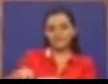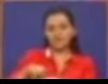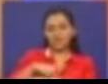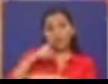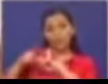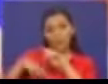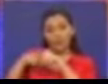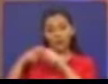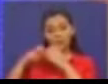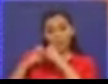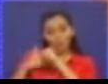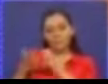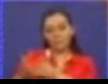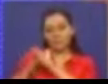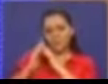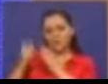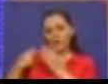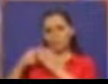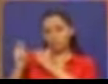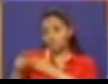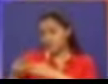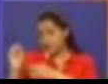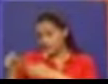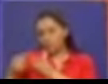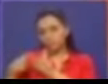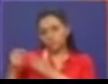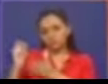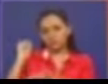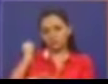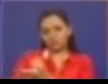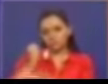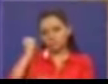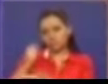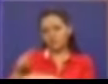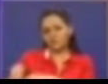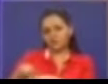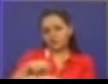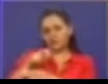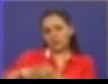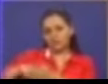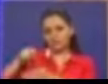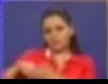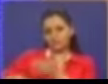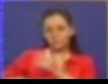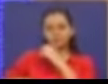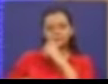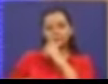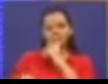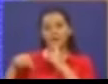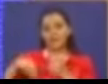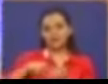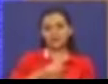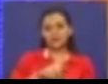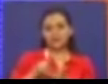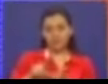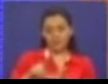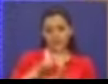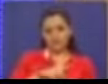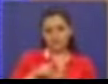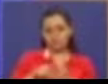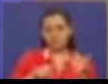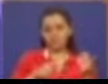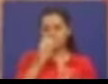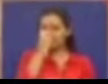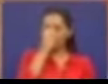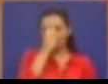cualquier acción se pida la autorización, de acuerdo con la ley, al respectivo fiscal. Esta semana, los payasitos de siempre